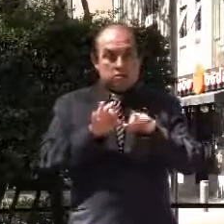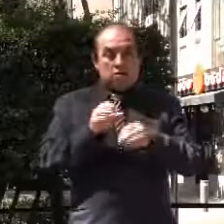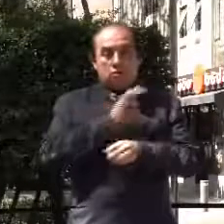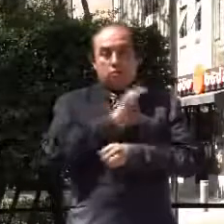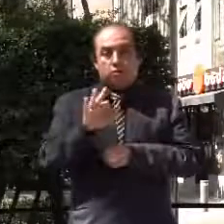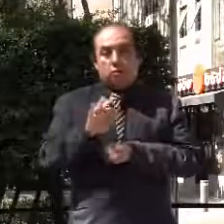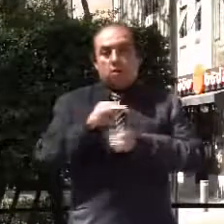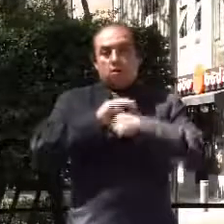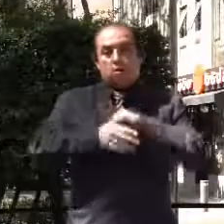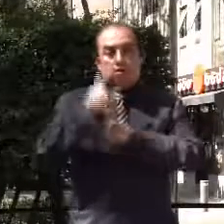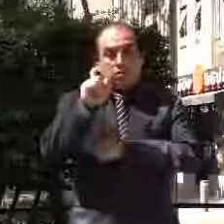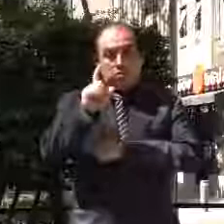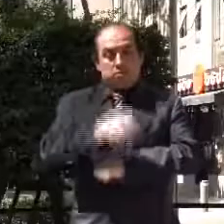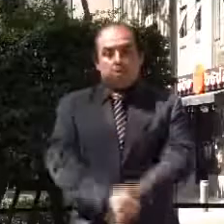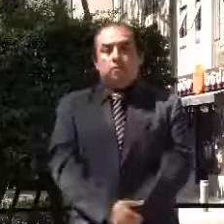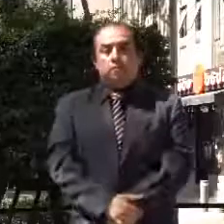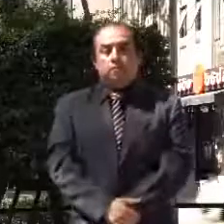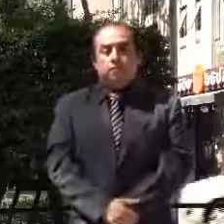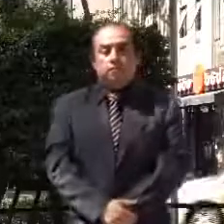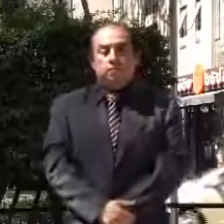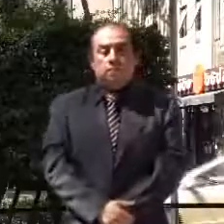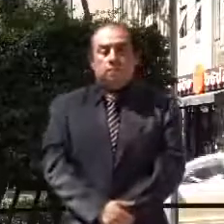escasez? Bueno,